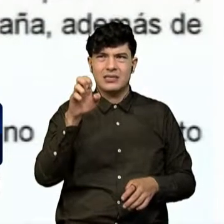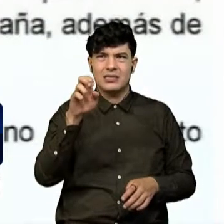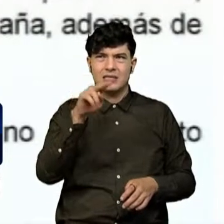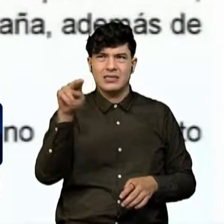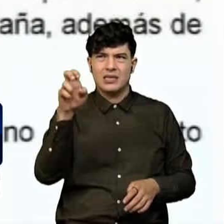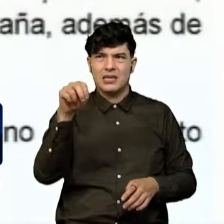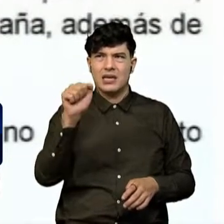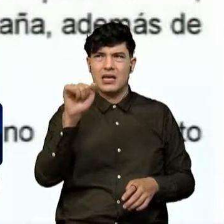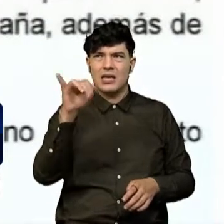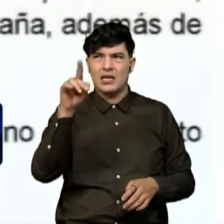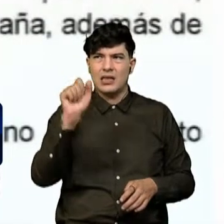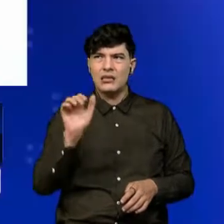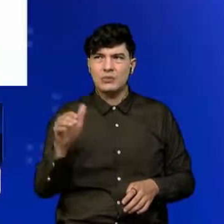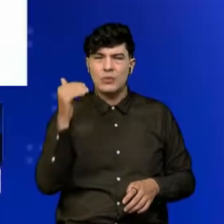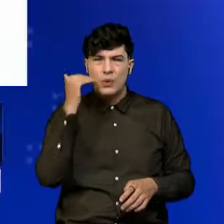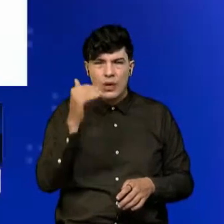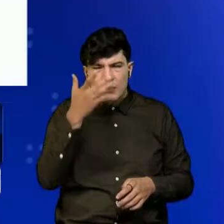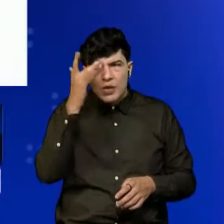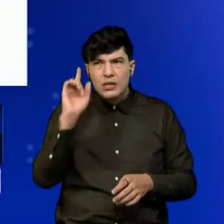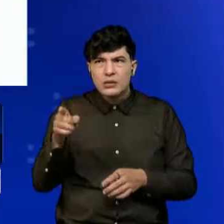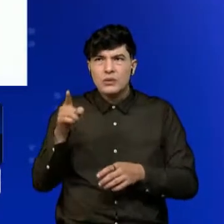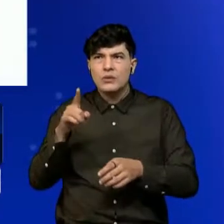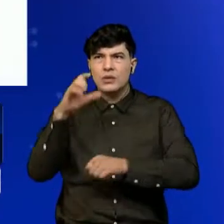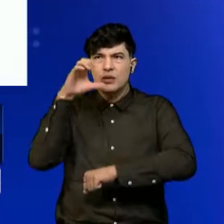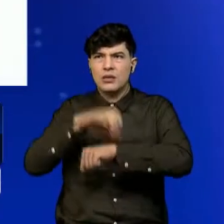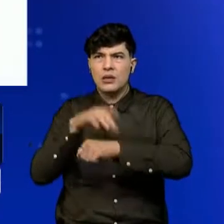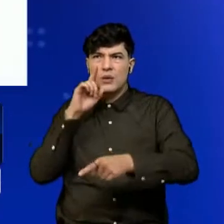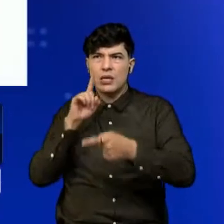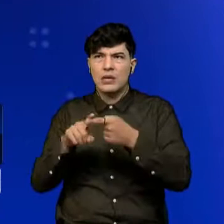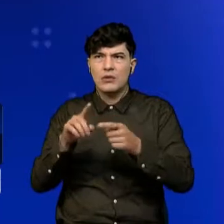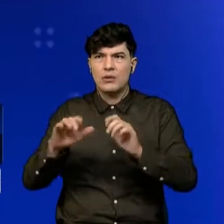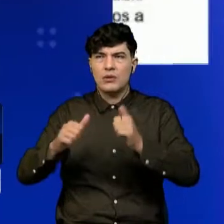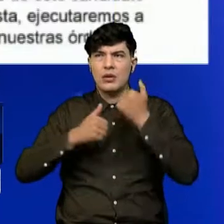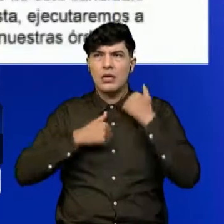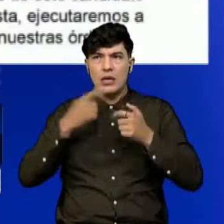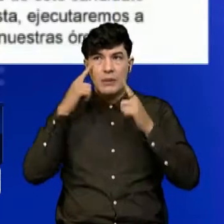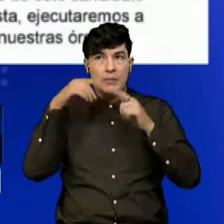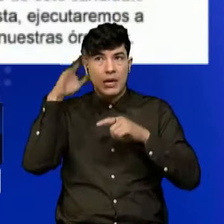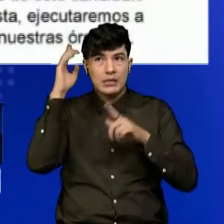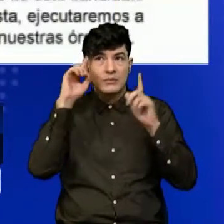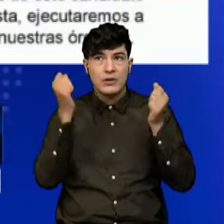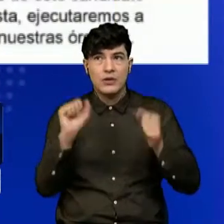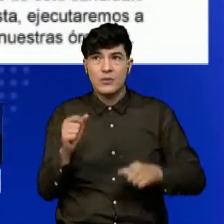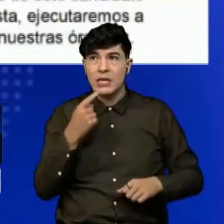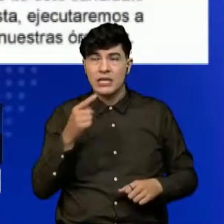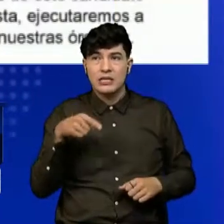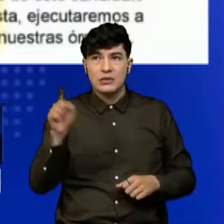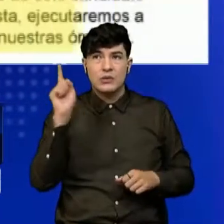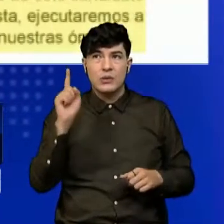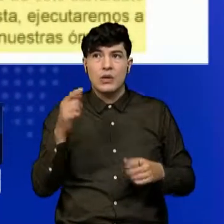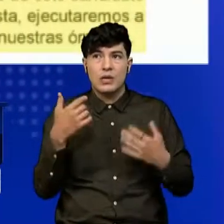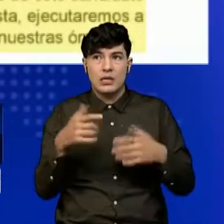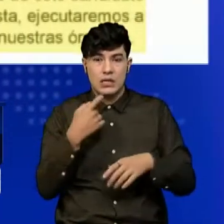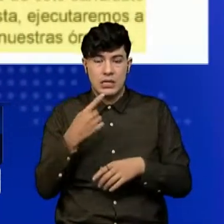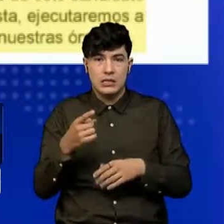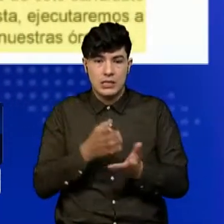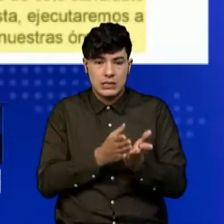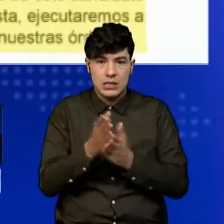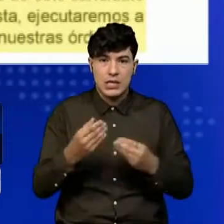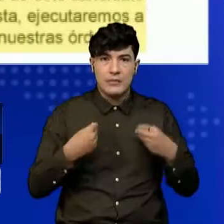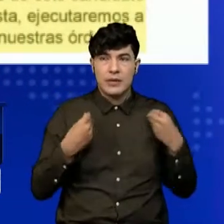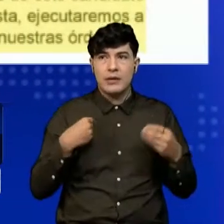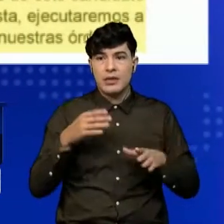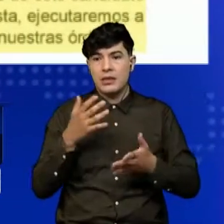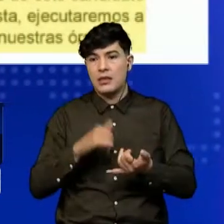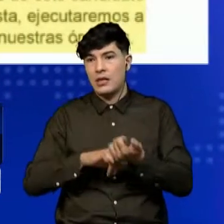según ellos ese secuestro es objetivo militar lo que más preocupa es que señalan en el comunicado que mantenerla con vida depende de los